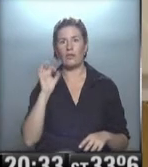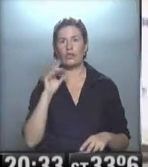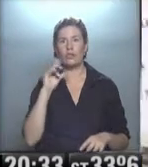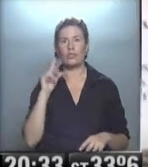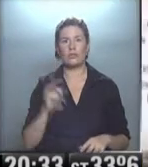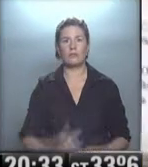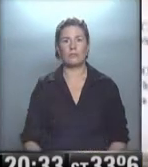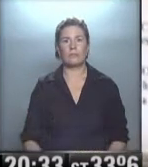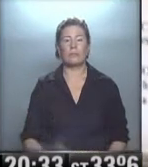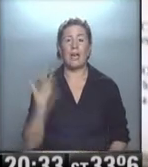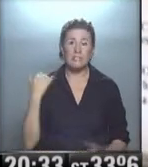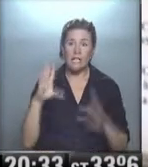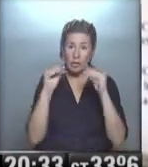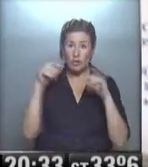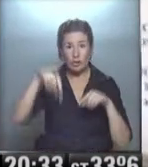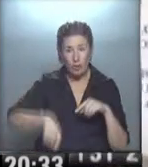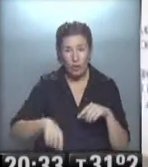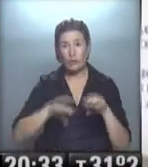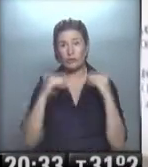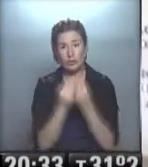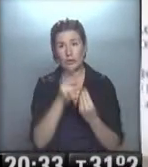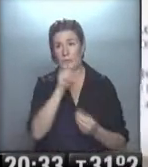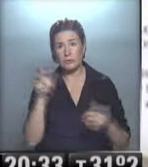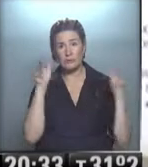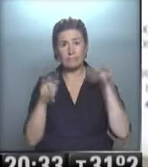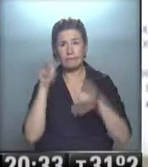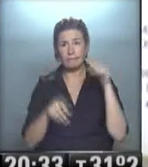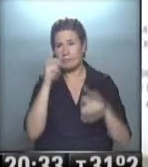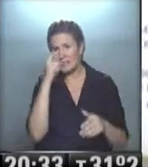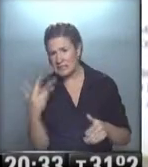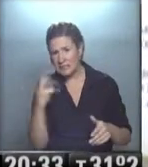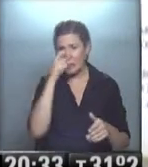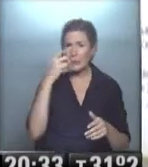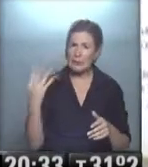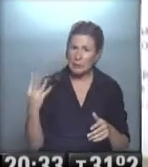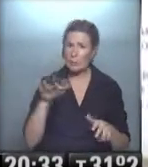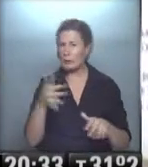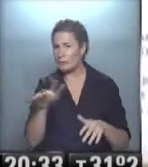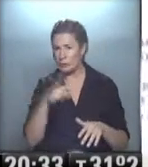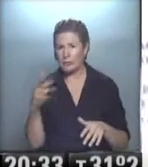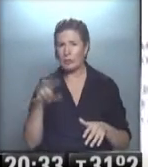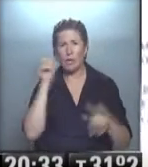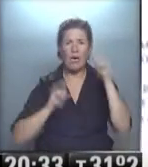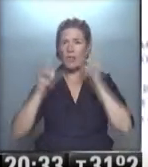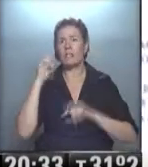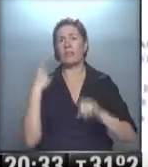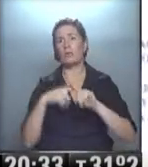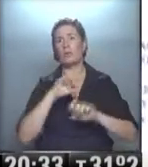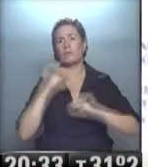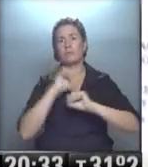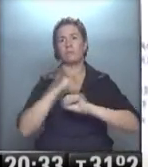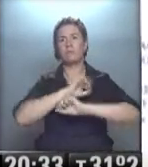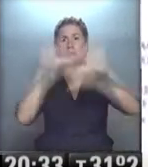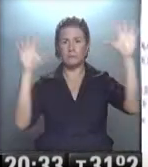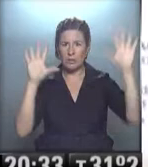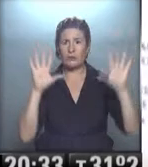hoy, llevamos atendidos alrededor de 23 pacientes, 24 pacientes, 20 o 21 heridos más o menos por pirotecnia, 2